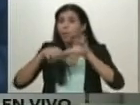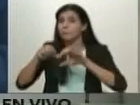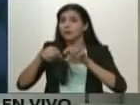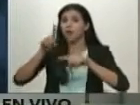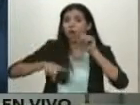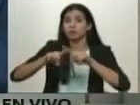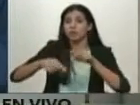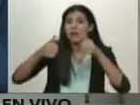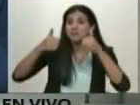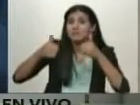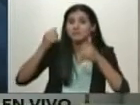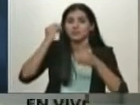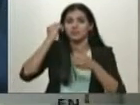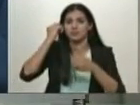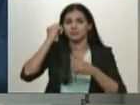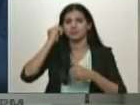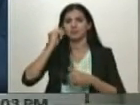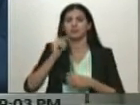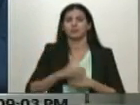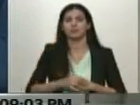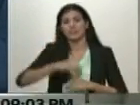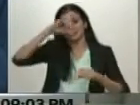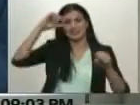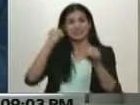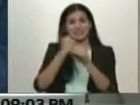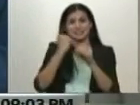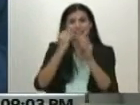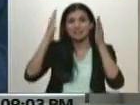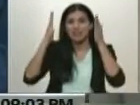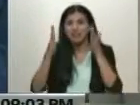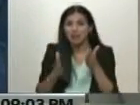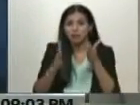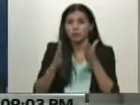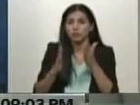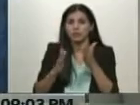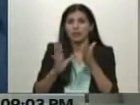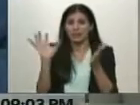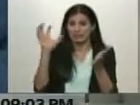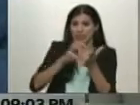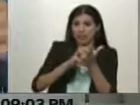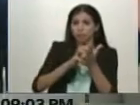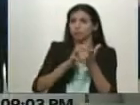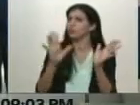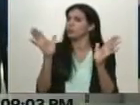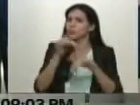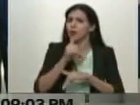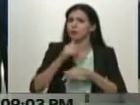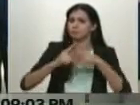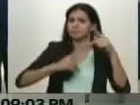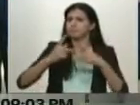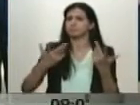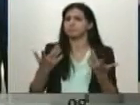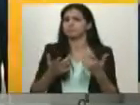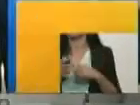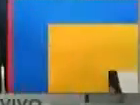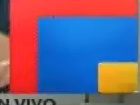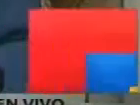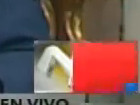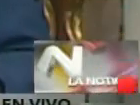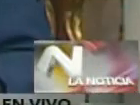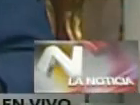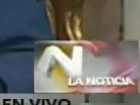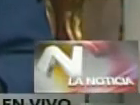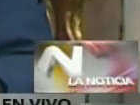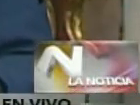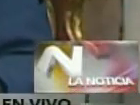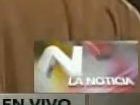calidad que paren nuestros trabajadores en esas empresas recuperadas para producirlos. Y los dejan así, como pajarito en grama, pues viendo para